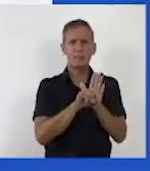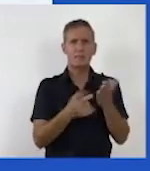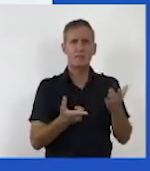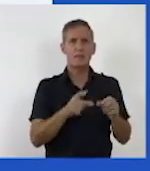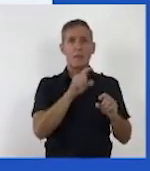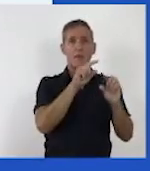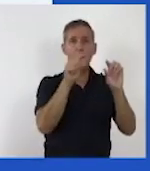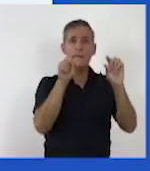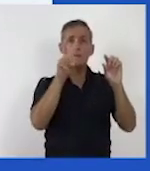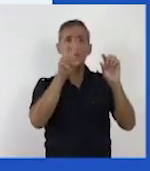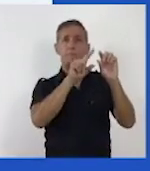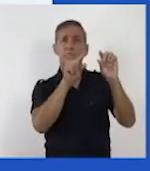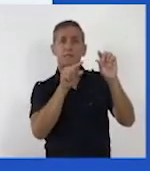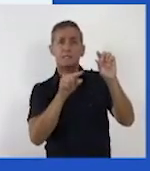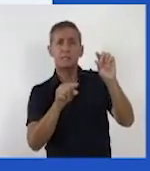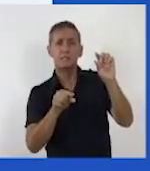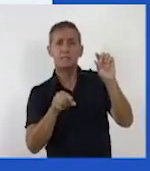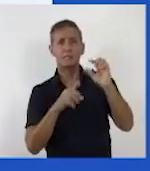estrofa